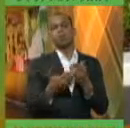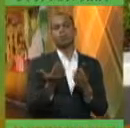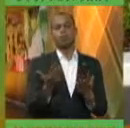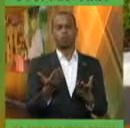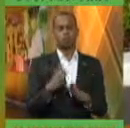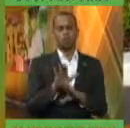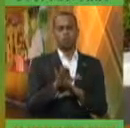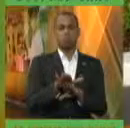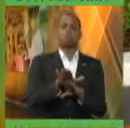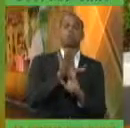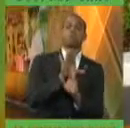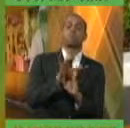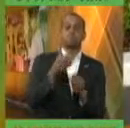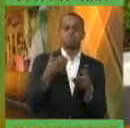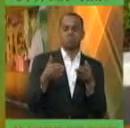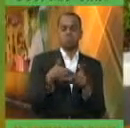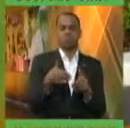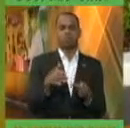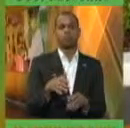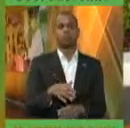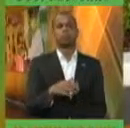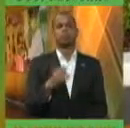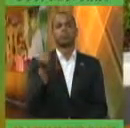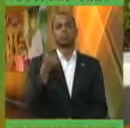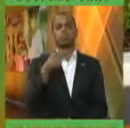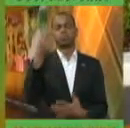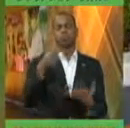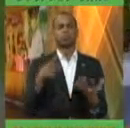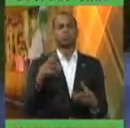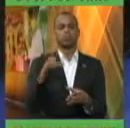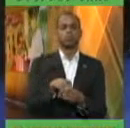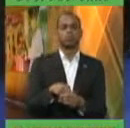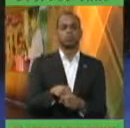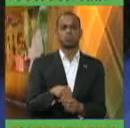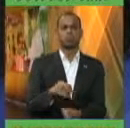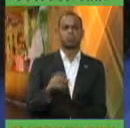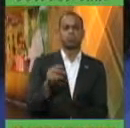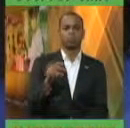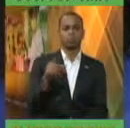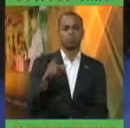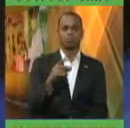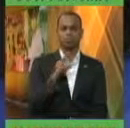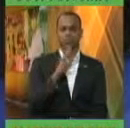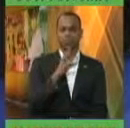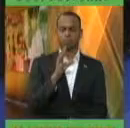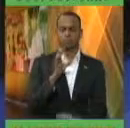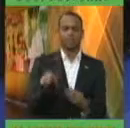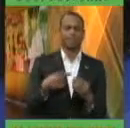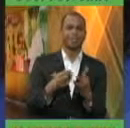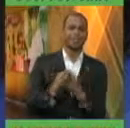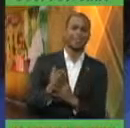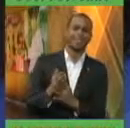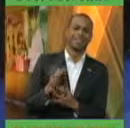fácil de acuerdo al entorno entonces el aspecto por ejemplo de la accesibilidad